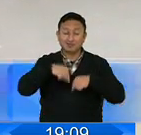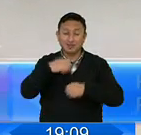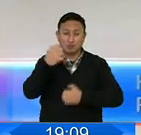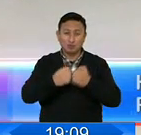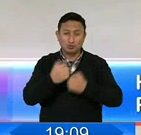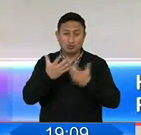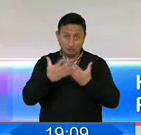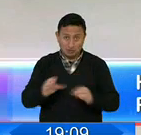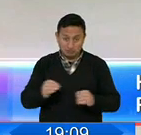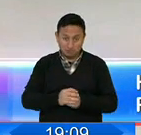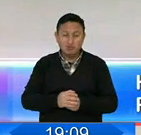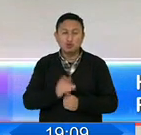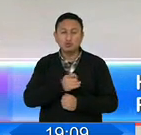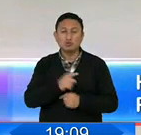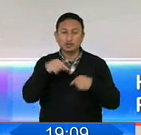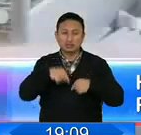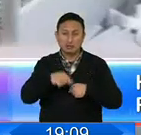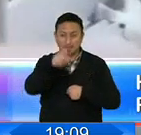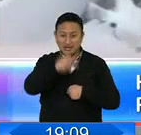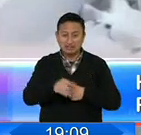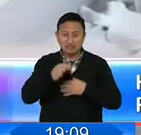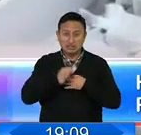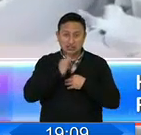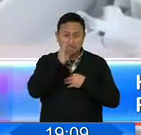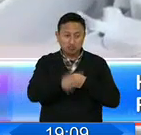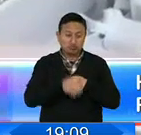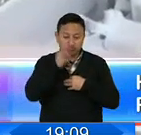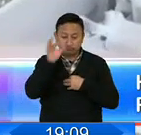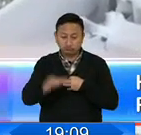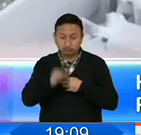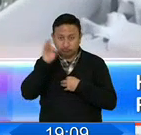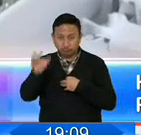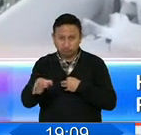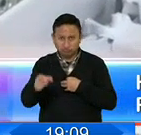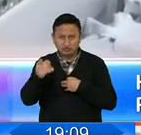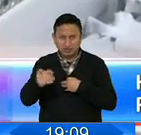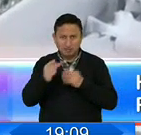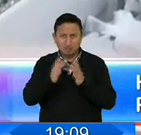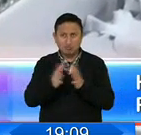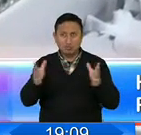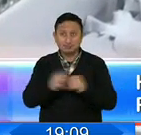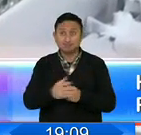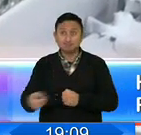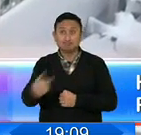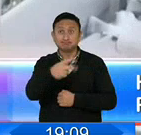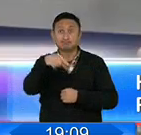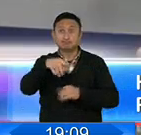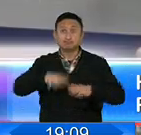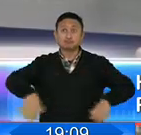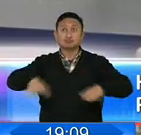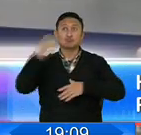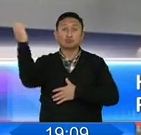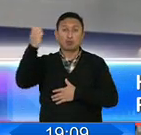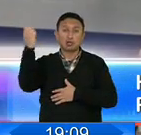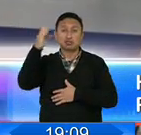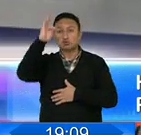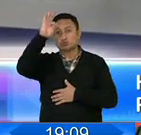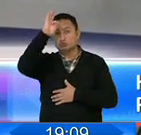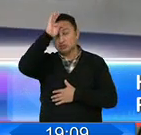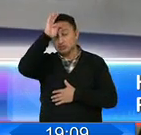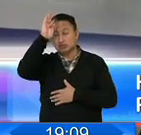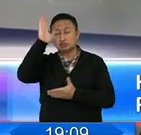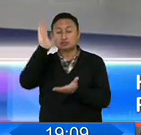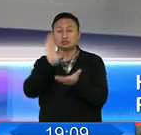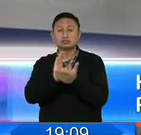terminar cuando los contagios van en aumento y los pacientes graves son más. Estas imágenes son del área de emergencia del hospital IES Quito